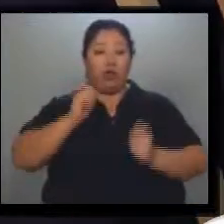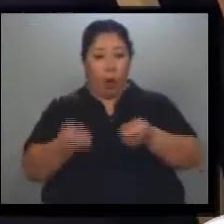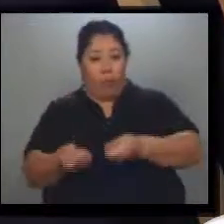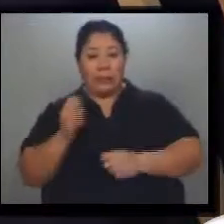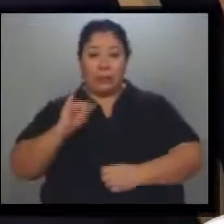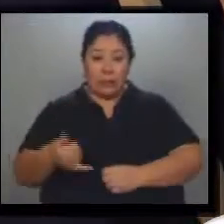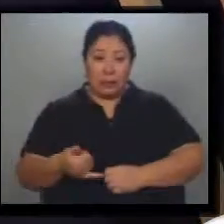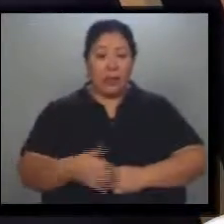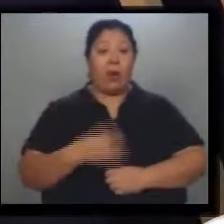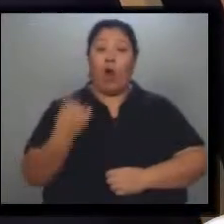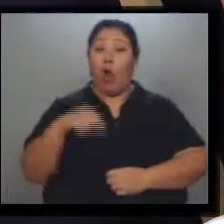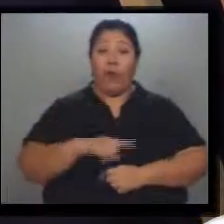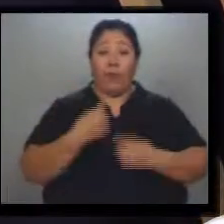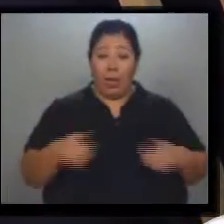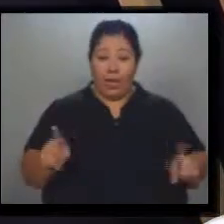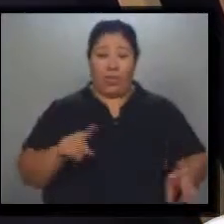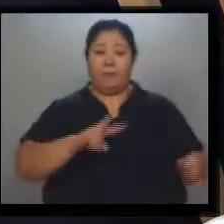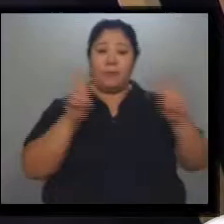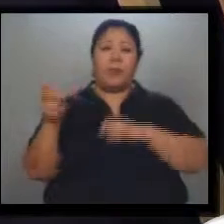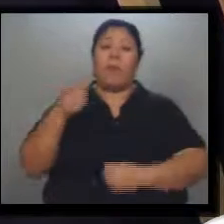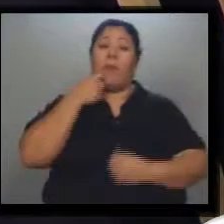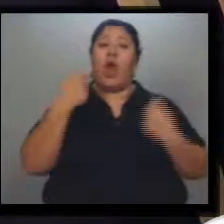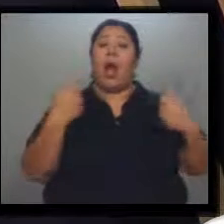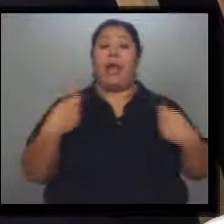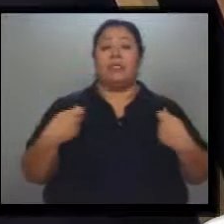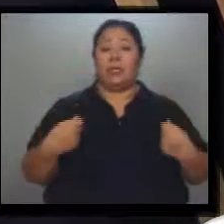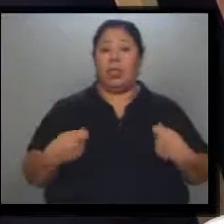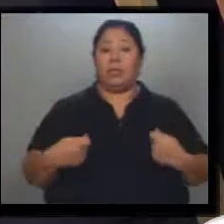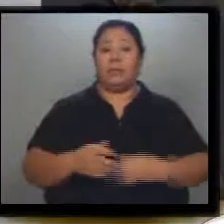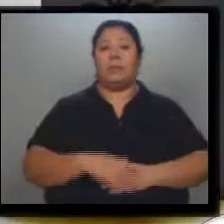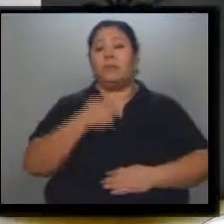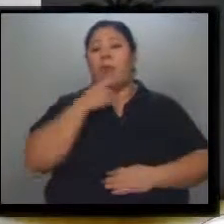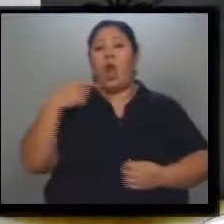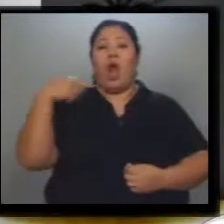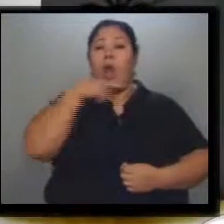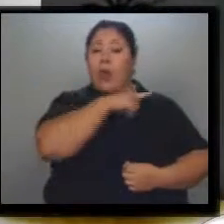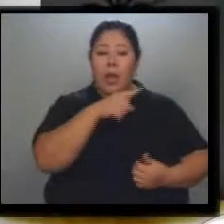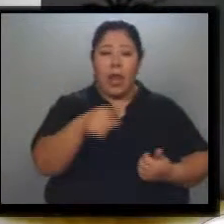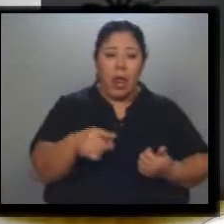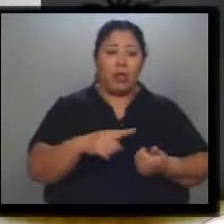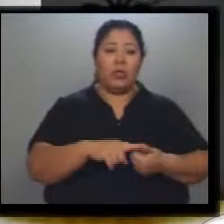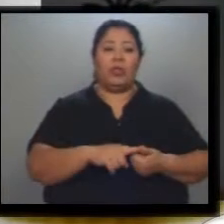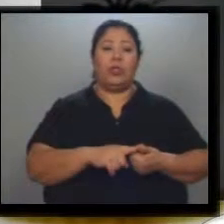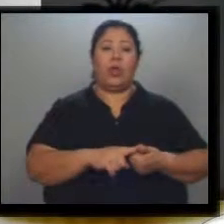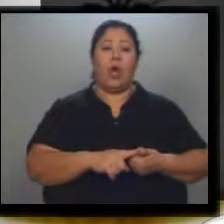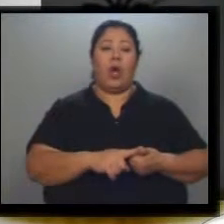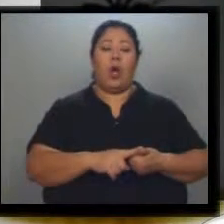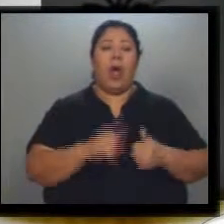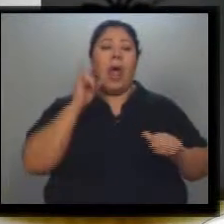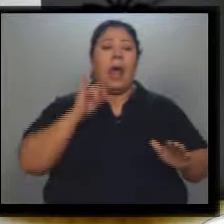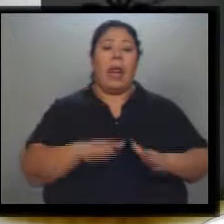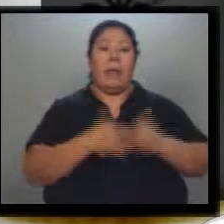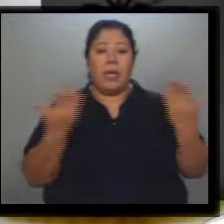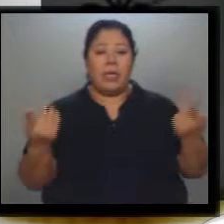explicar. Vale. A ver, ¿cuáles son estos gastos no programados? Anda ayudándome, Marian. Sí. Kiosco, revista, estacionamiento. Que no prevemos, ¿no? Que no